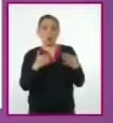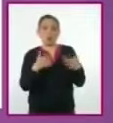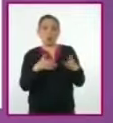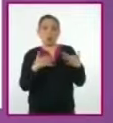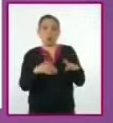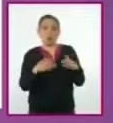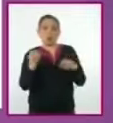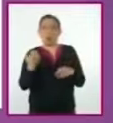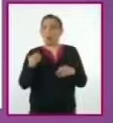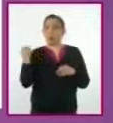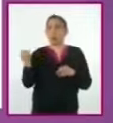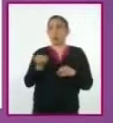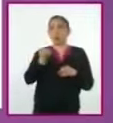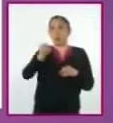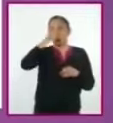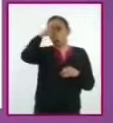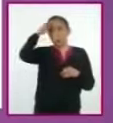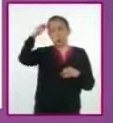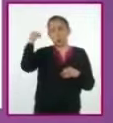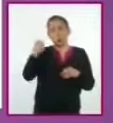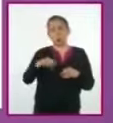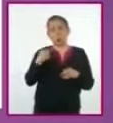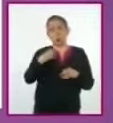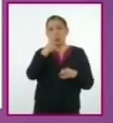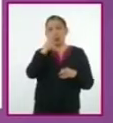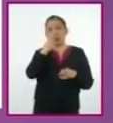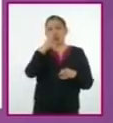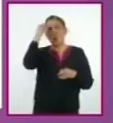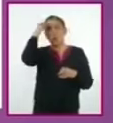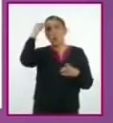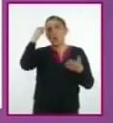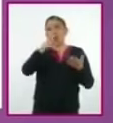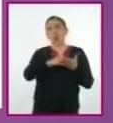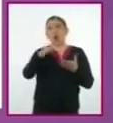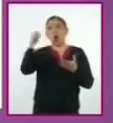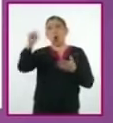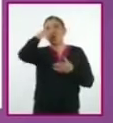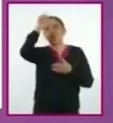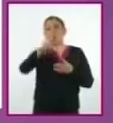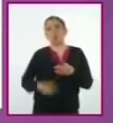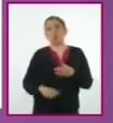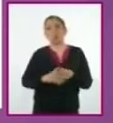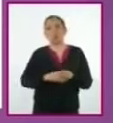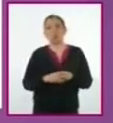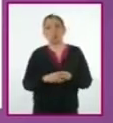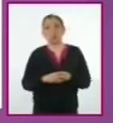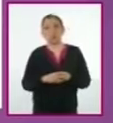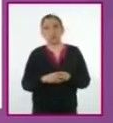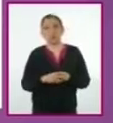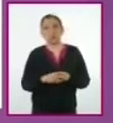¡Qué suerte!, dijo el niño. Yo creí que era un trueno.